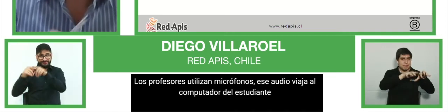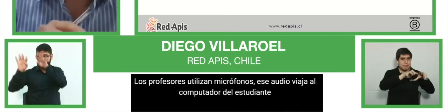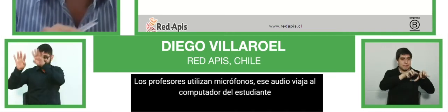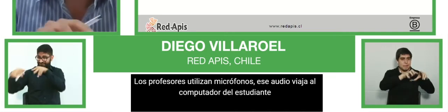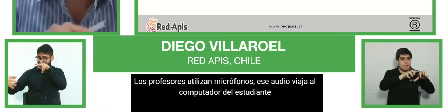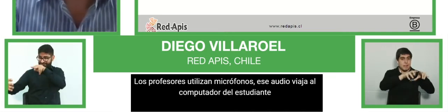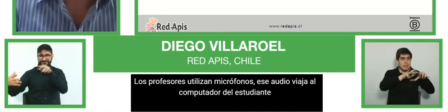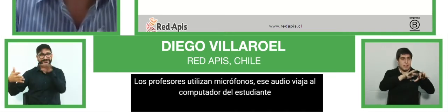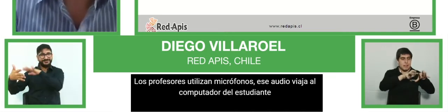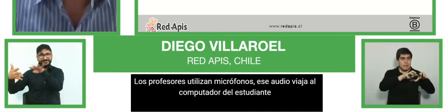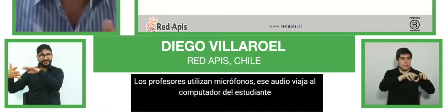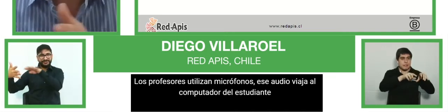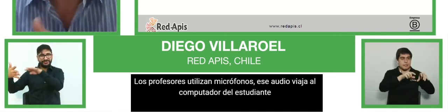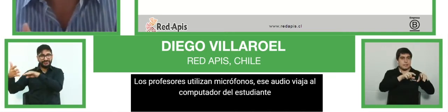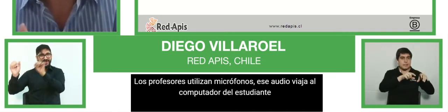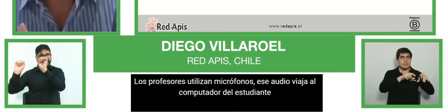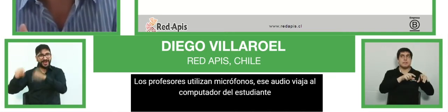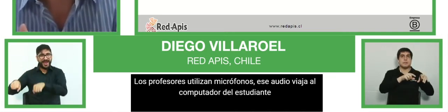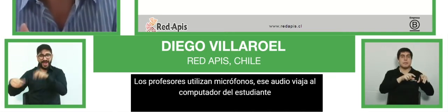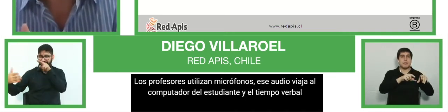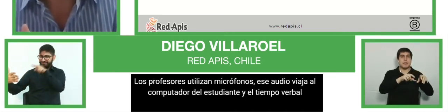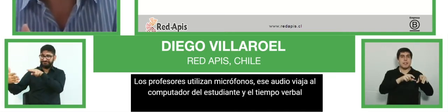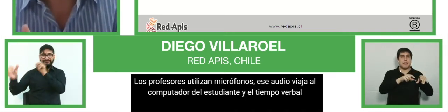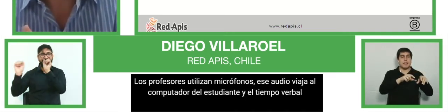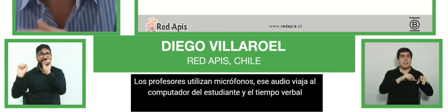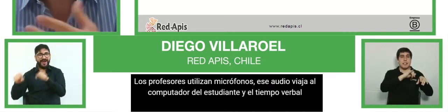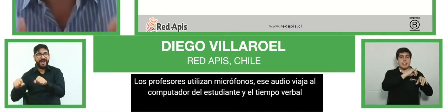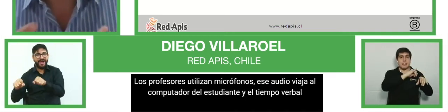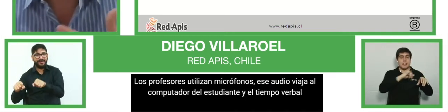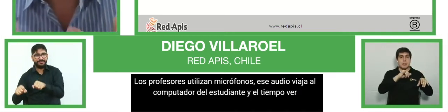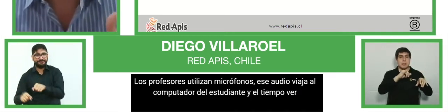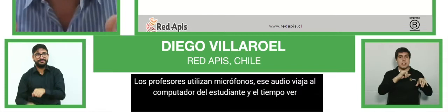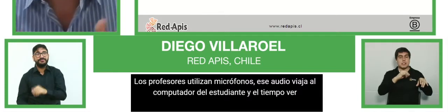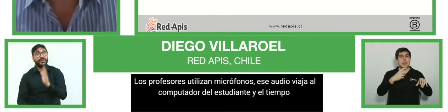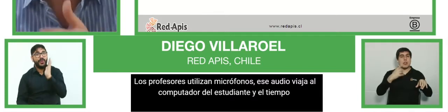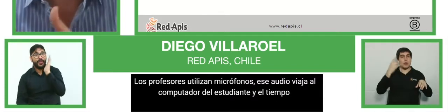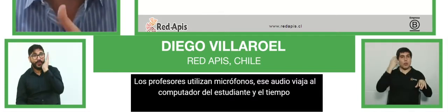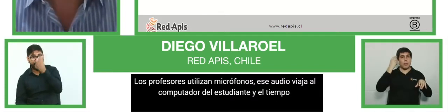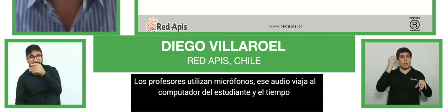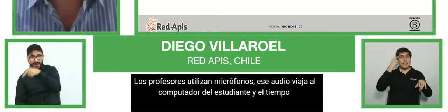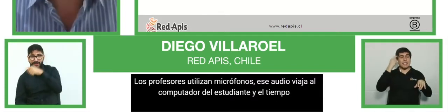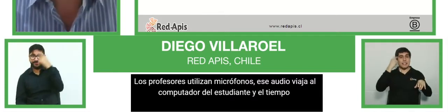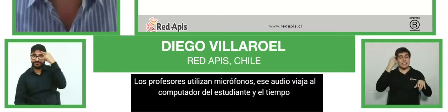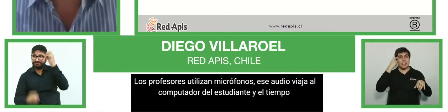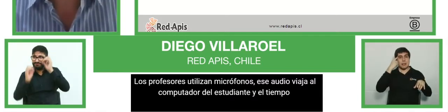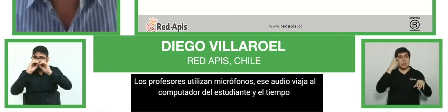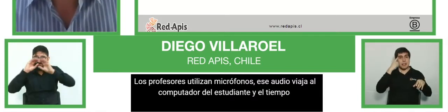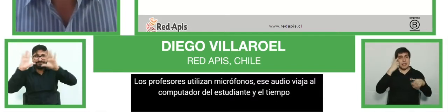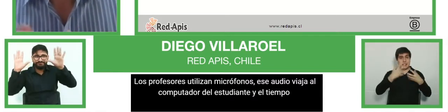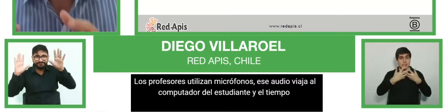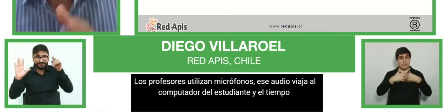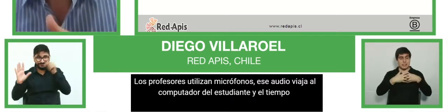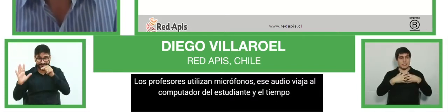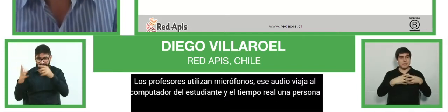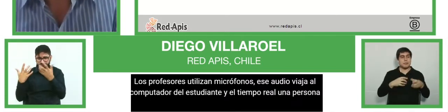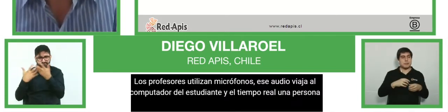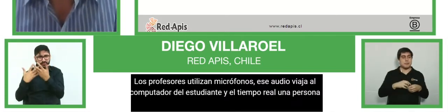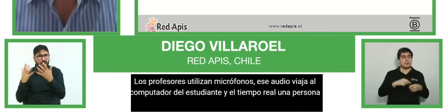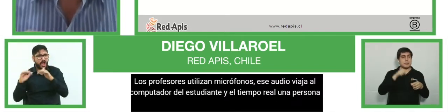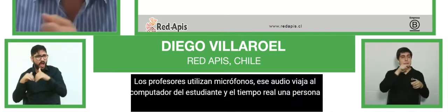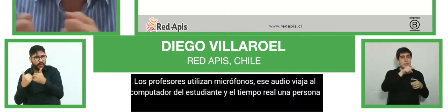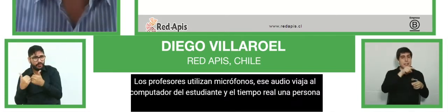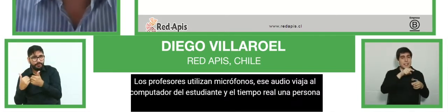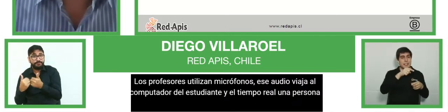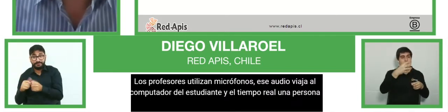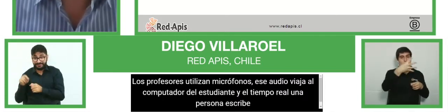digital, o sea, manualmente y también con inteligencia artificial. Ahí pueden salir muchas preguntas que las podemos revisar después. Y ese texto